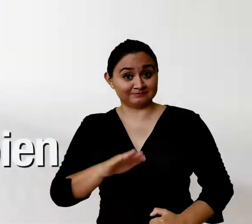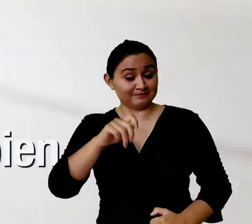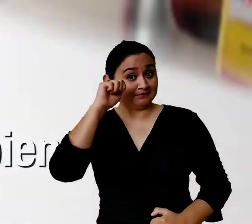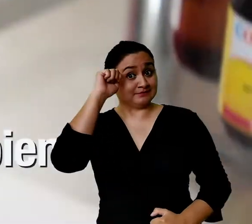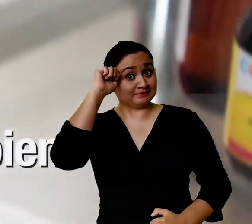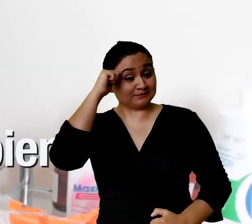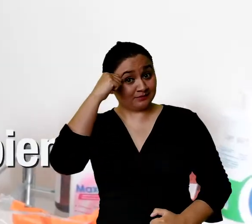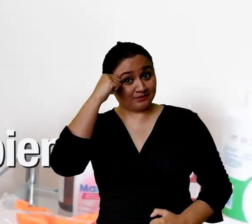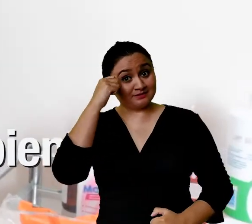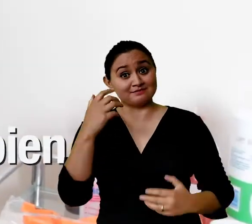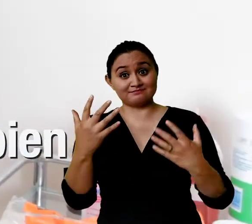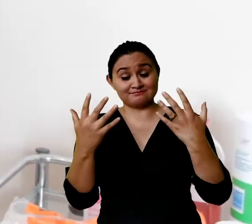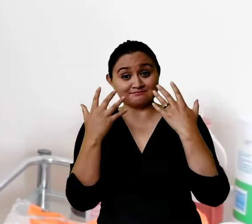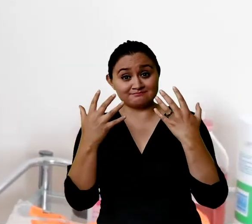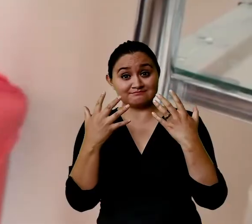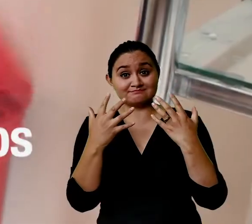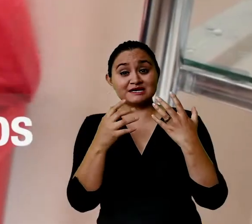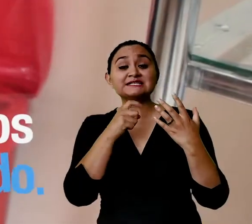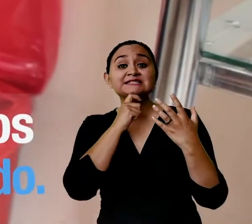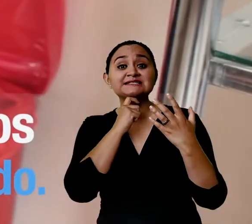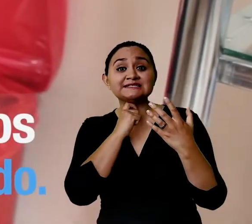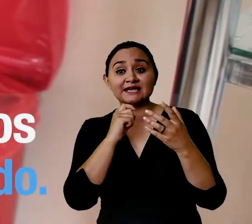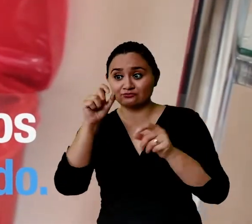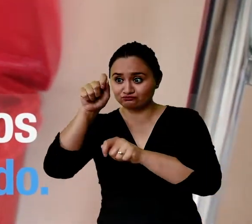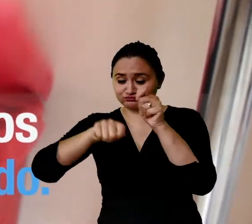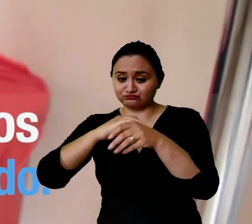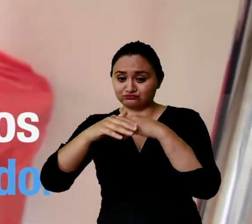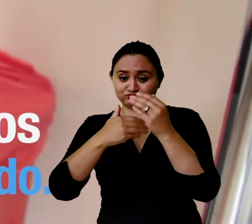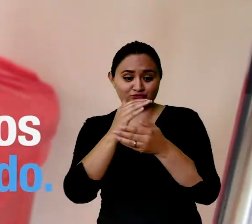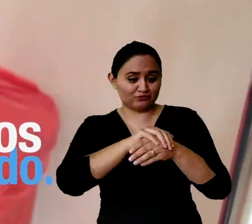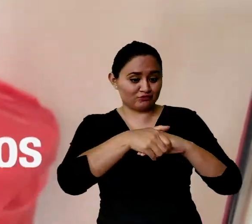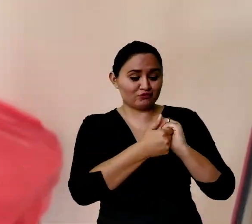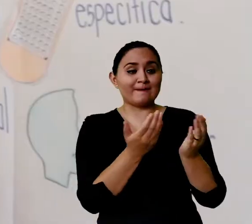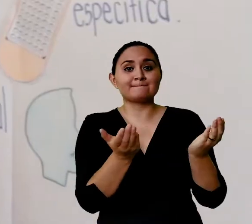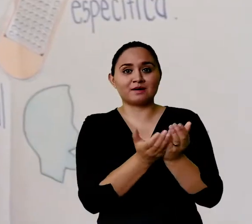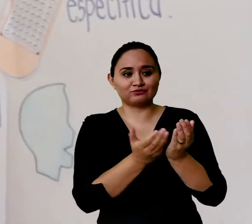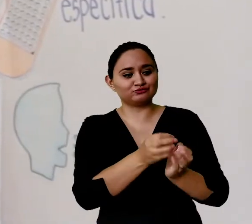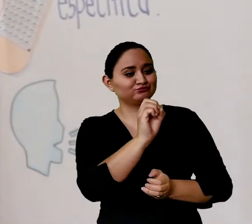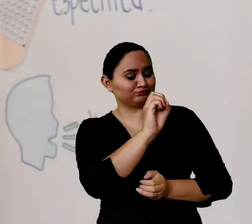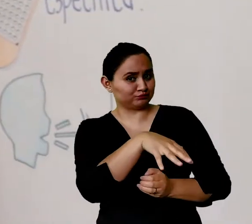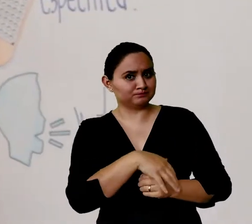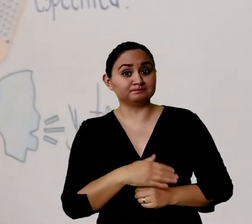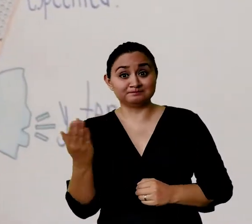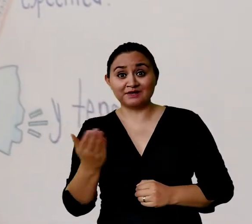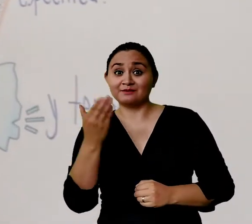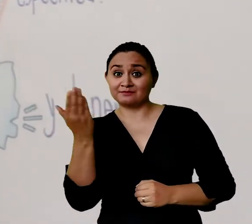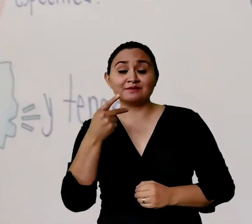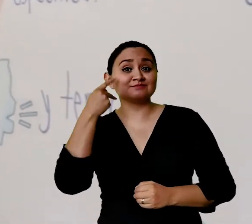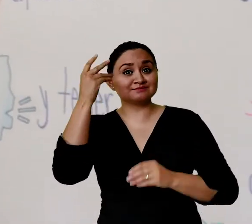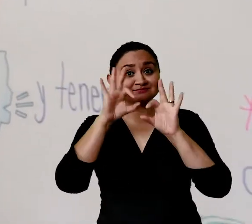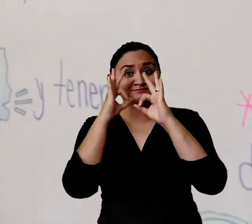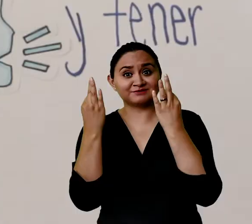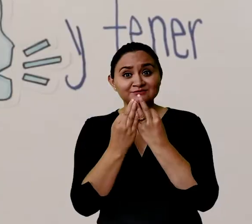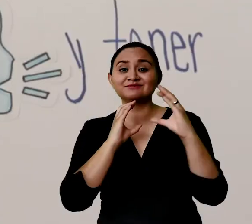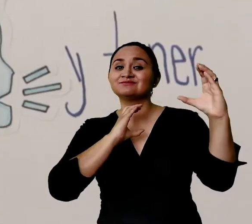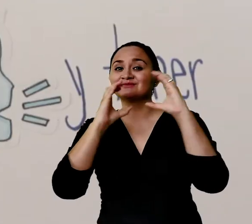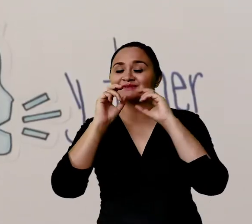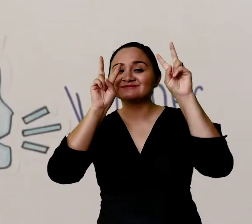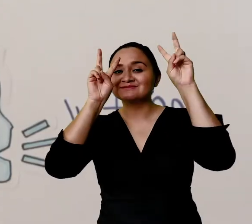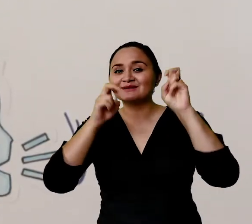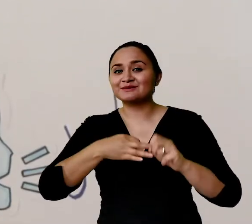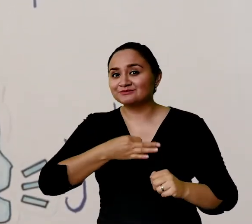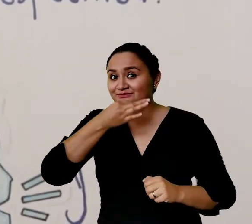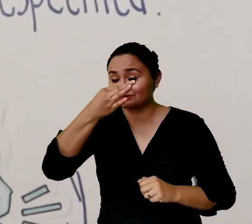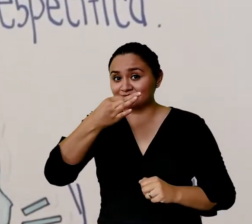No olvides secarte bien y botar los desechos en el basurero adecuado. Conversa con tus maestros y padres sobre el coronavirus